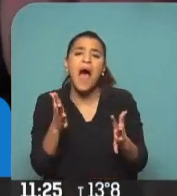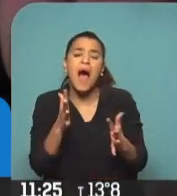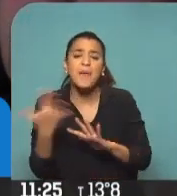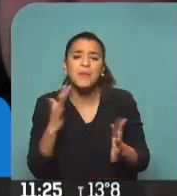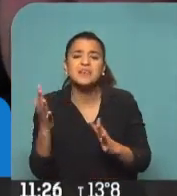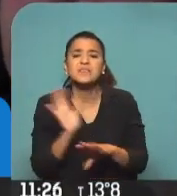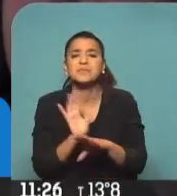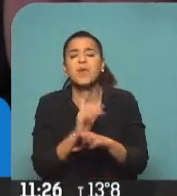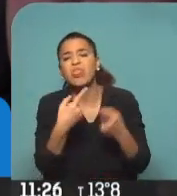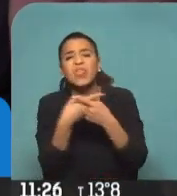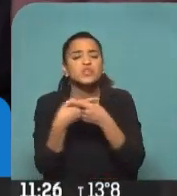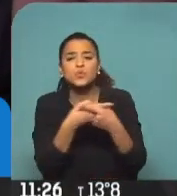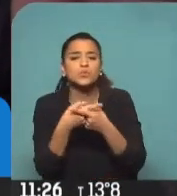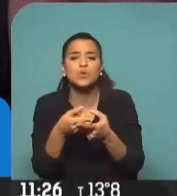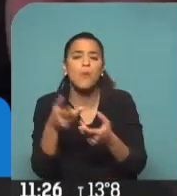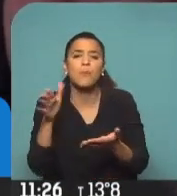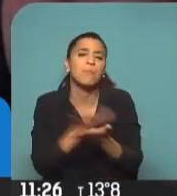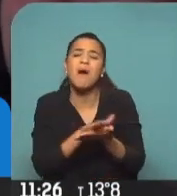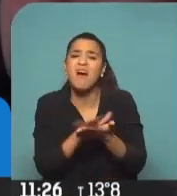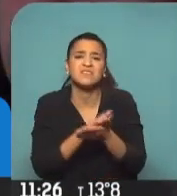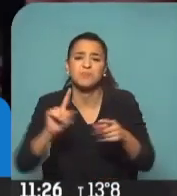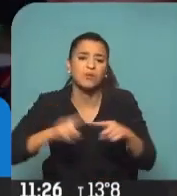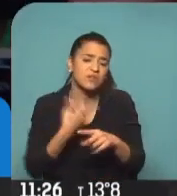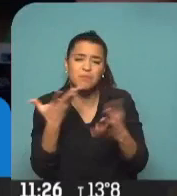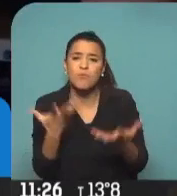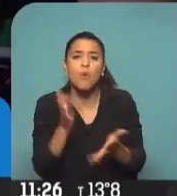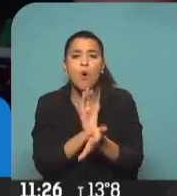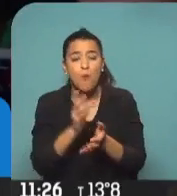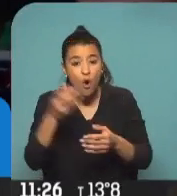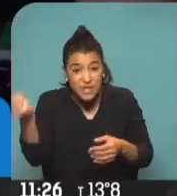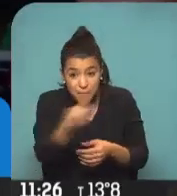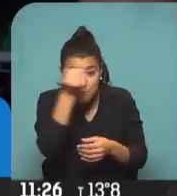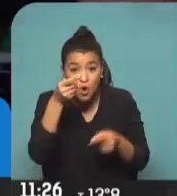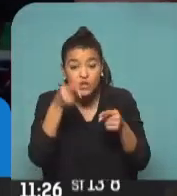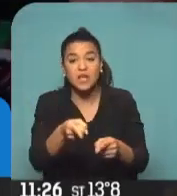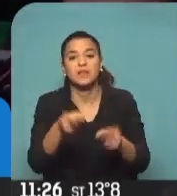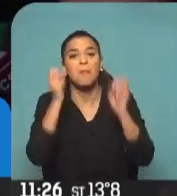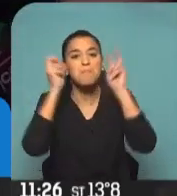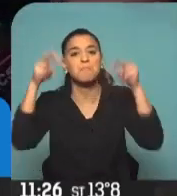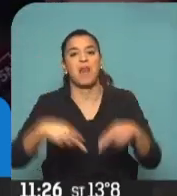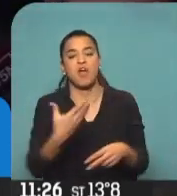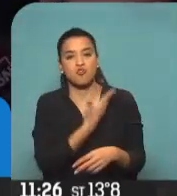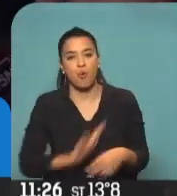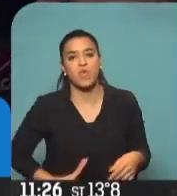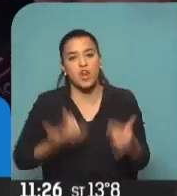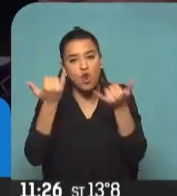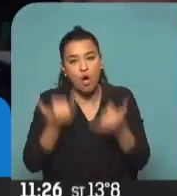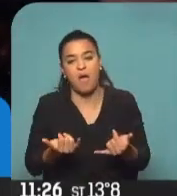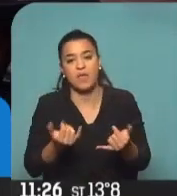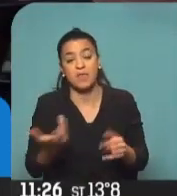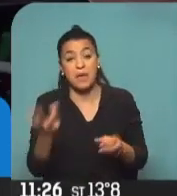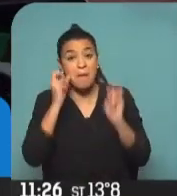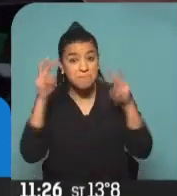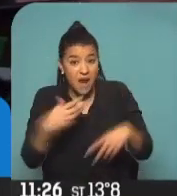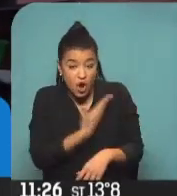nos reducimos a la discusión más baja de la política y perdemos de vista lo importante de tener un programa de gobierno. Y el programa